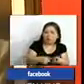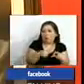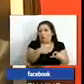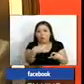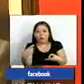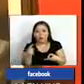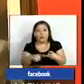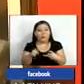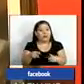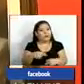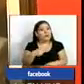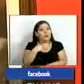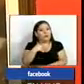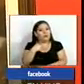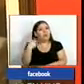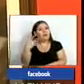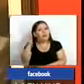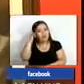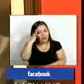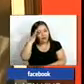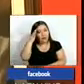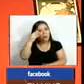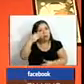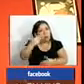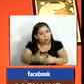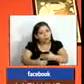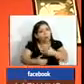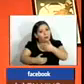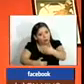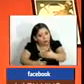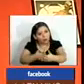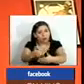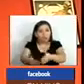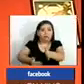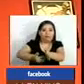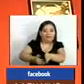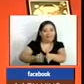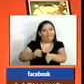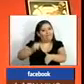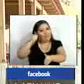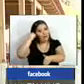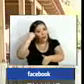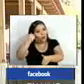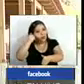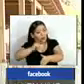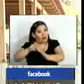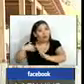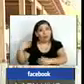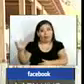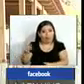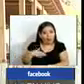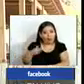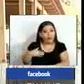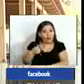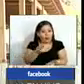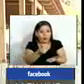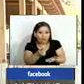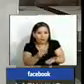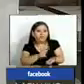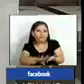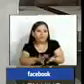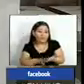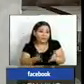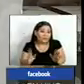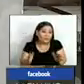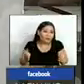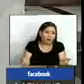etcétera. La recuperación estamos claros que va a ser lento. Entonces, por eso es importante la liquidez, que el empresario tenga liquidez,